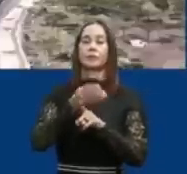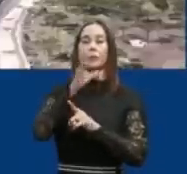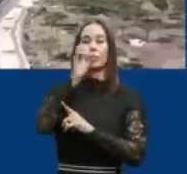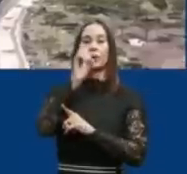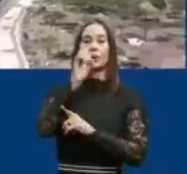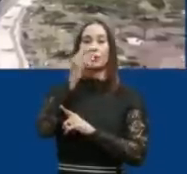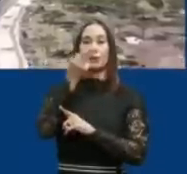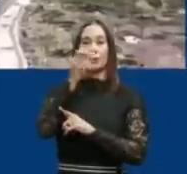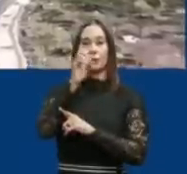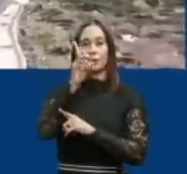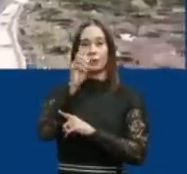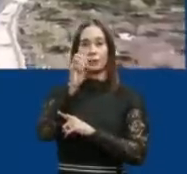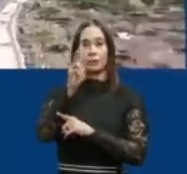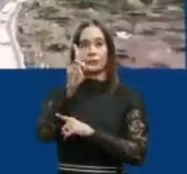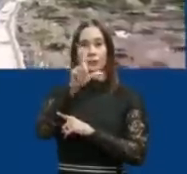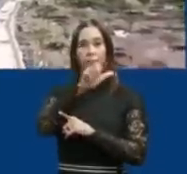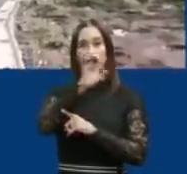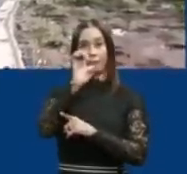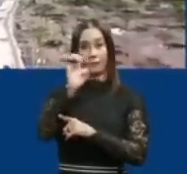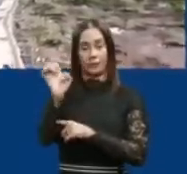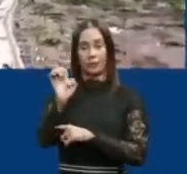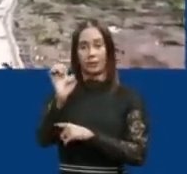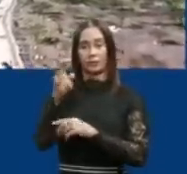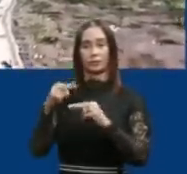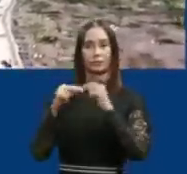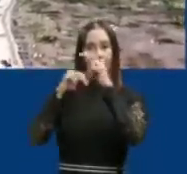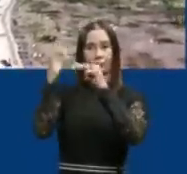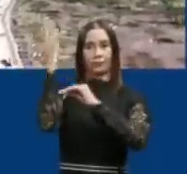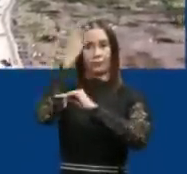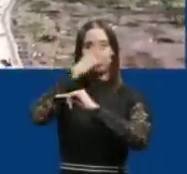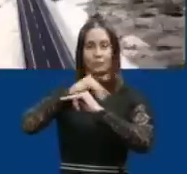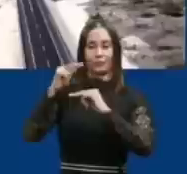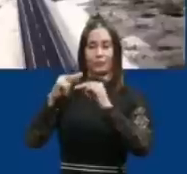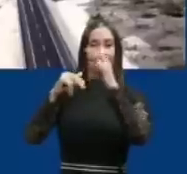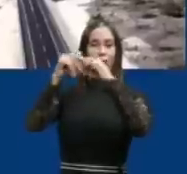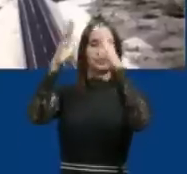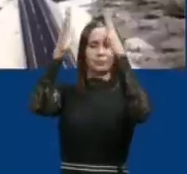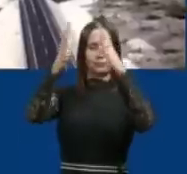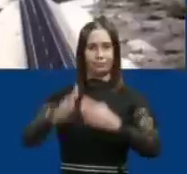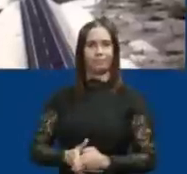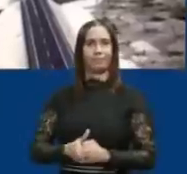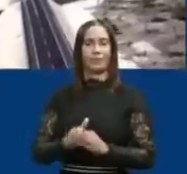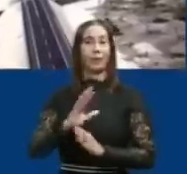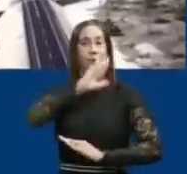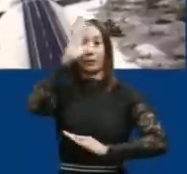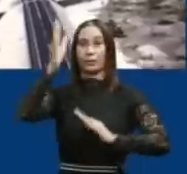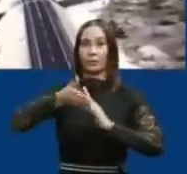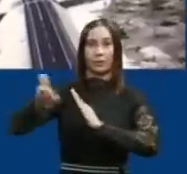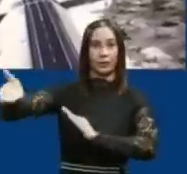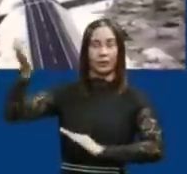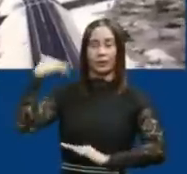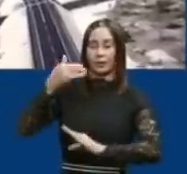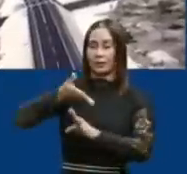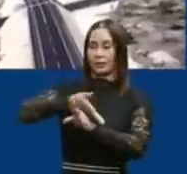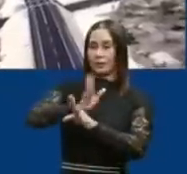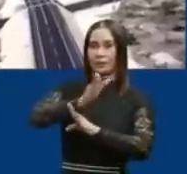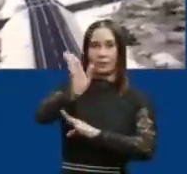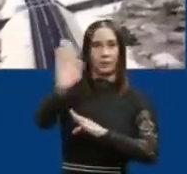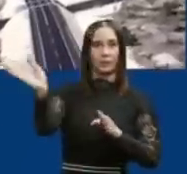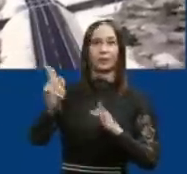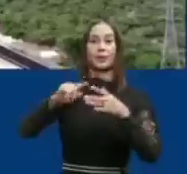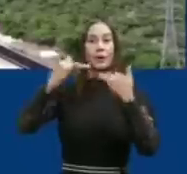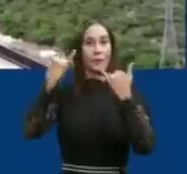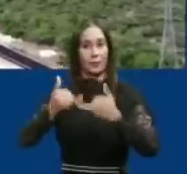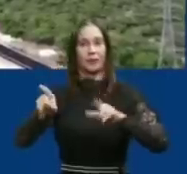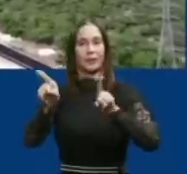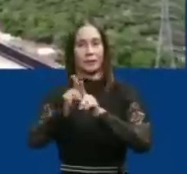Valle, una meseta preciosa, altamente productiva, y que nunca se había construido esa carretera, y la vamos a tener